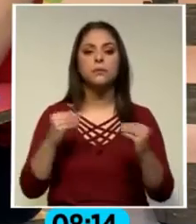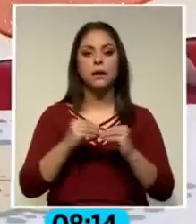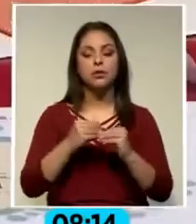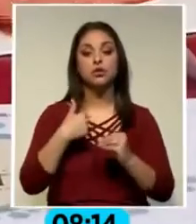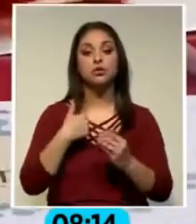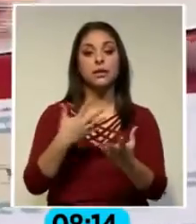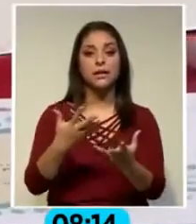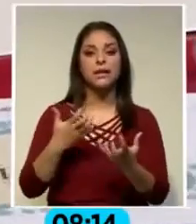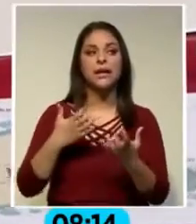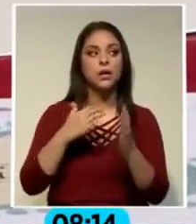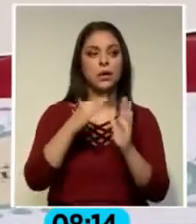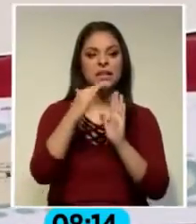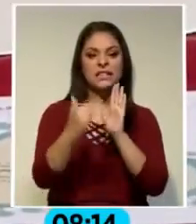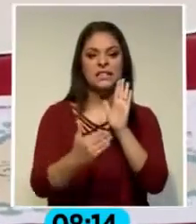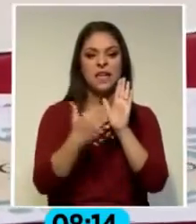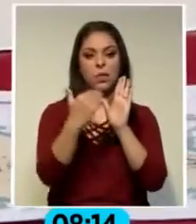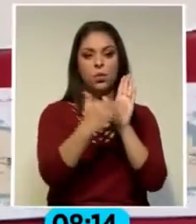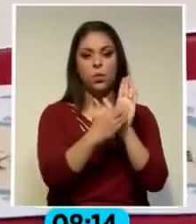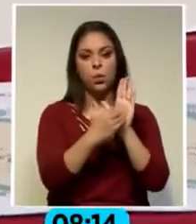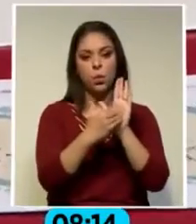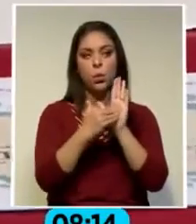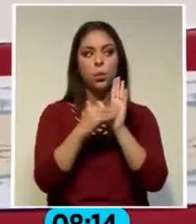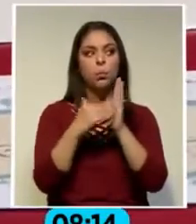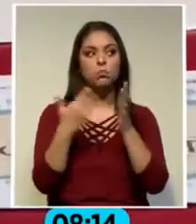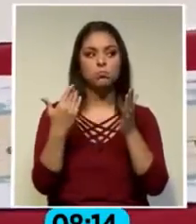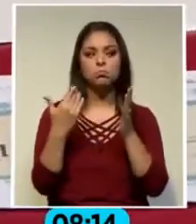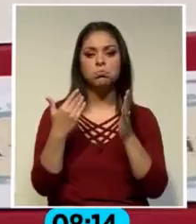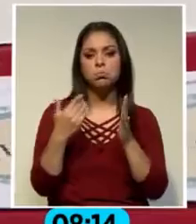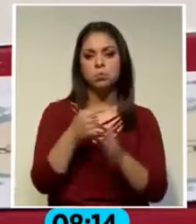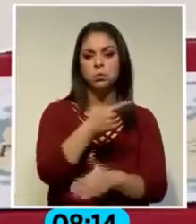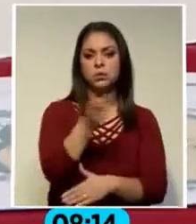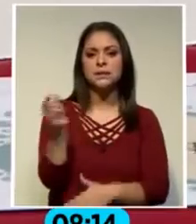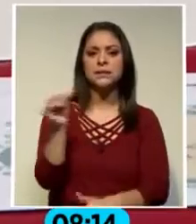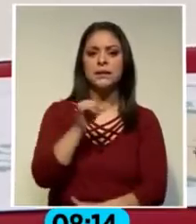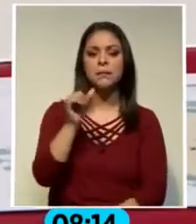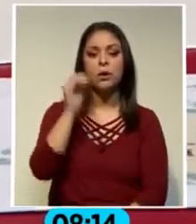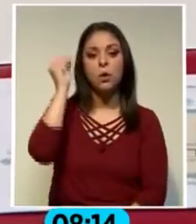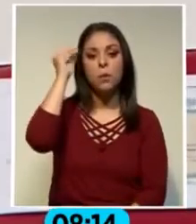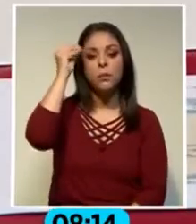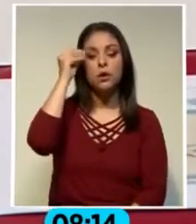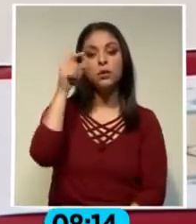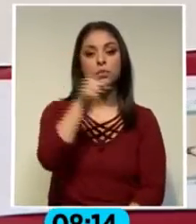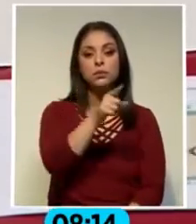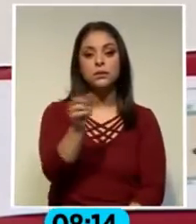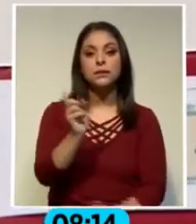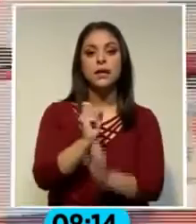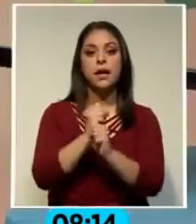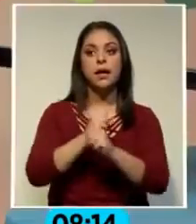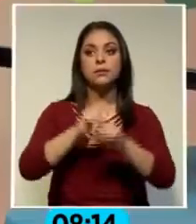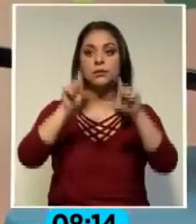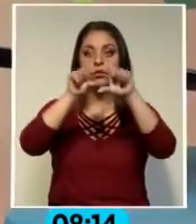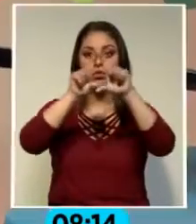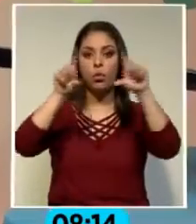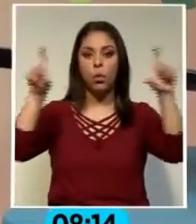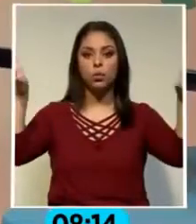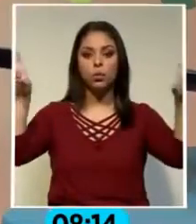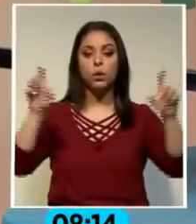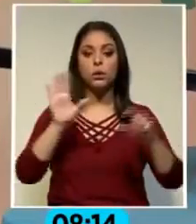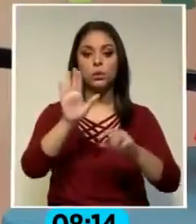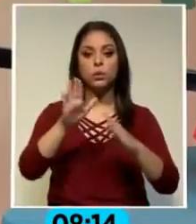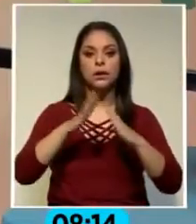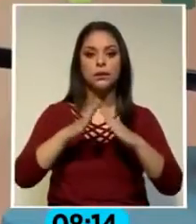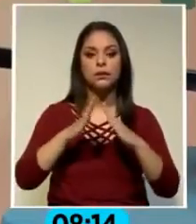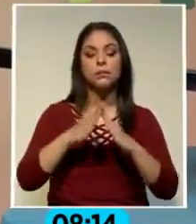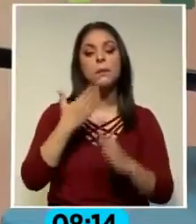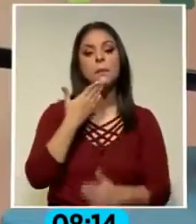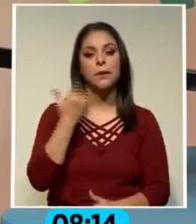niños una y niñas, en el ¿a ustedes centro? Qué les gusta más? Vamos a ver. Y también ustedes pueden opinar. Y si están haciendo su rótulo en su casa, uf, muchísimo mejor. Sí, queremos ver